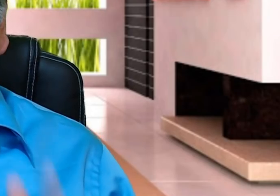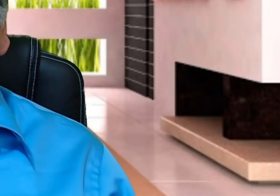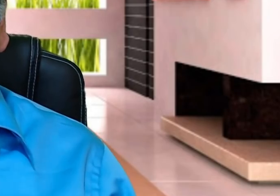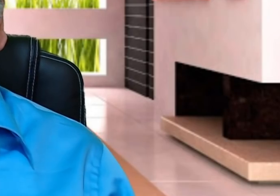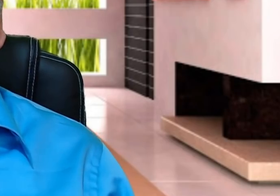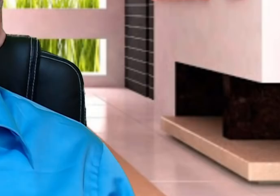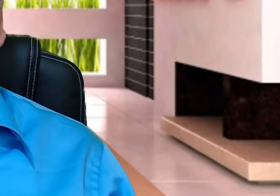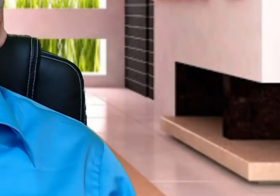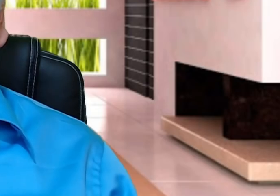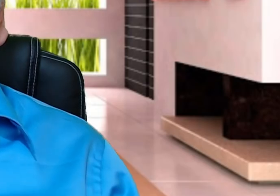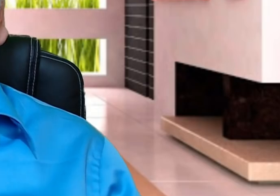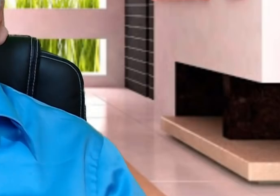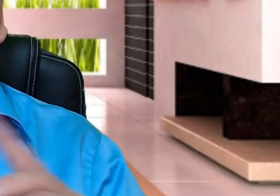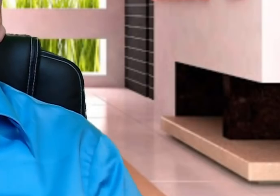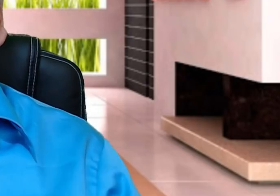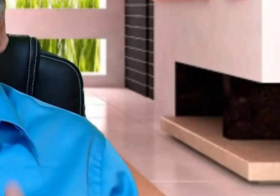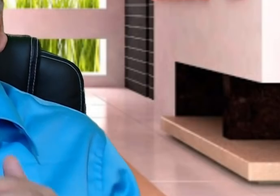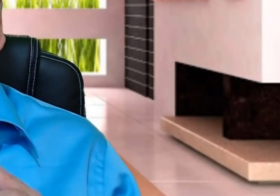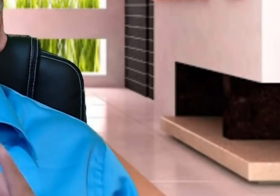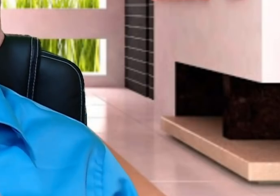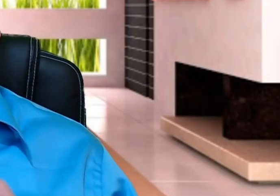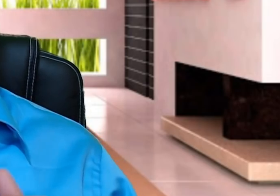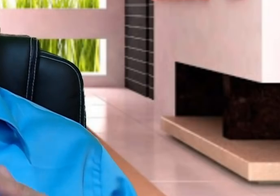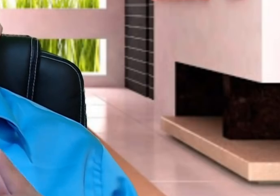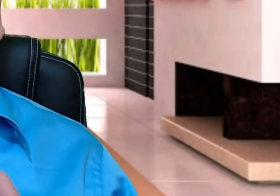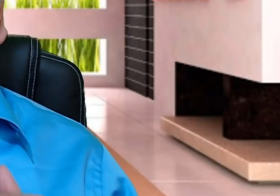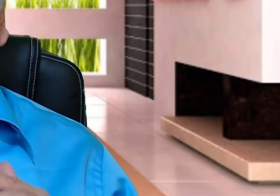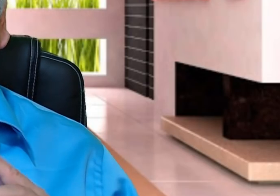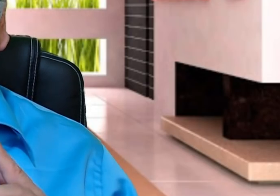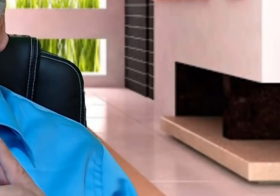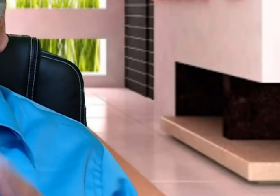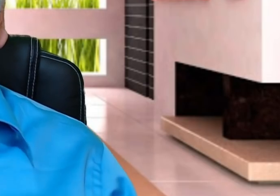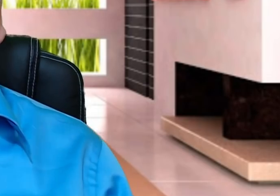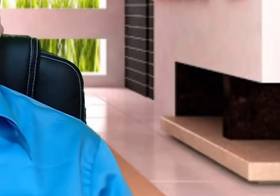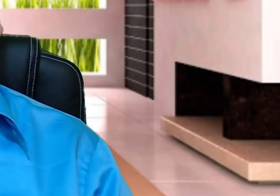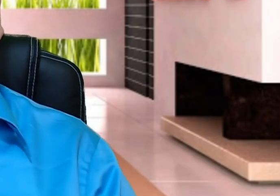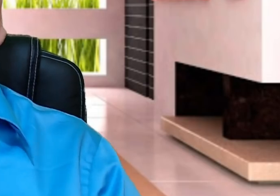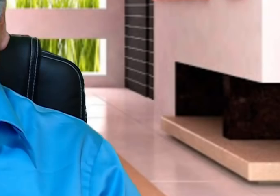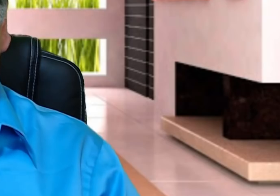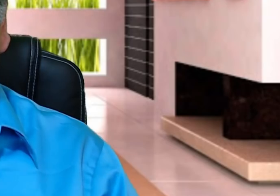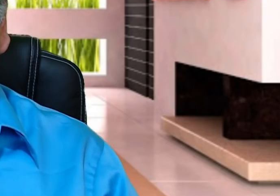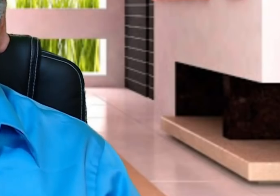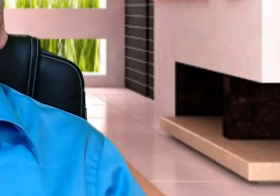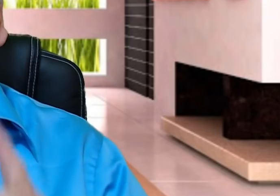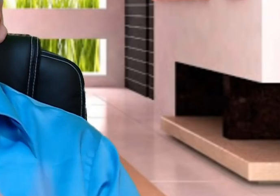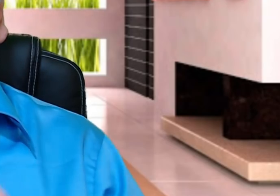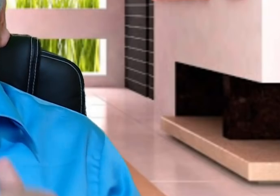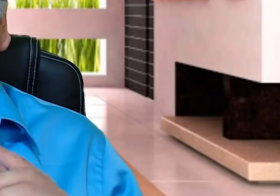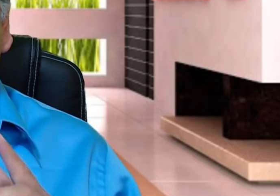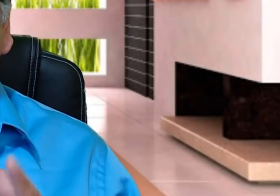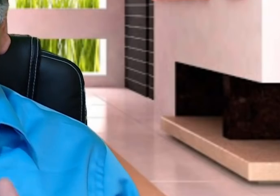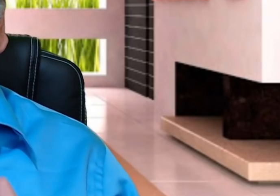por necio, porque a fuerzas quiere que el presidente López Obrador use cubrebocas, como